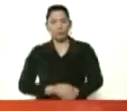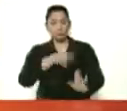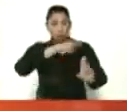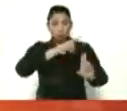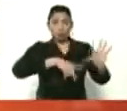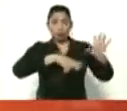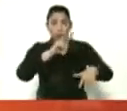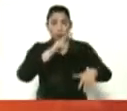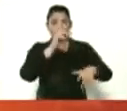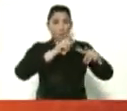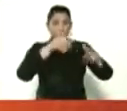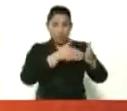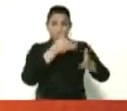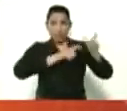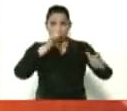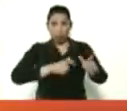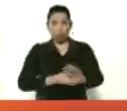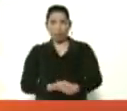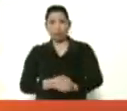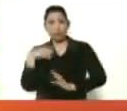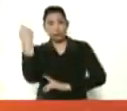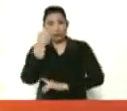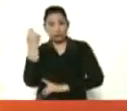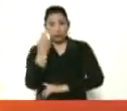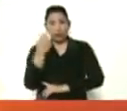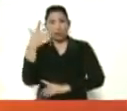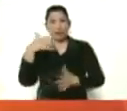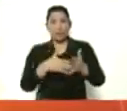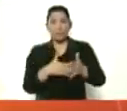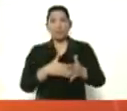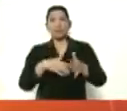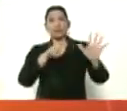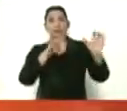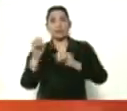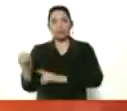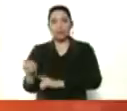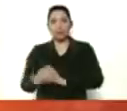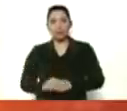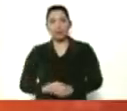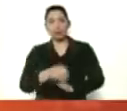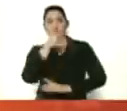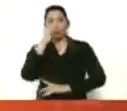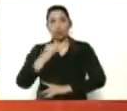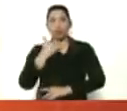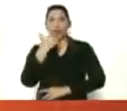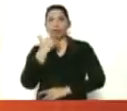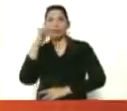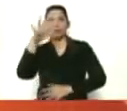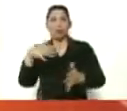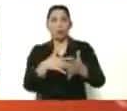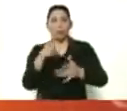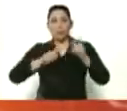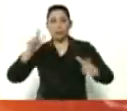12.000 personas, por Apure, 3.600, por Zulia, casi 5.000,